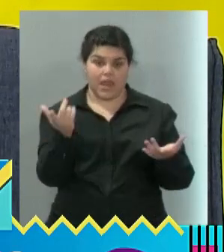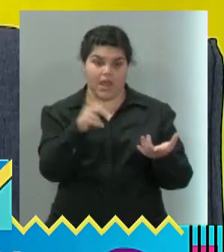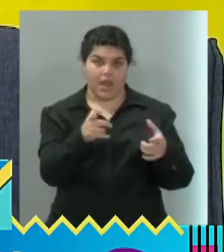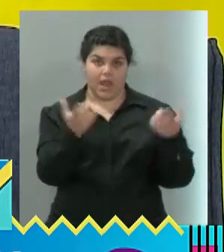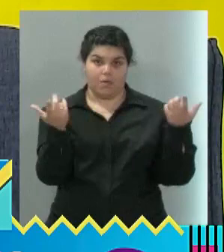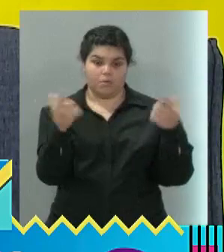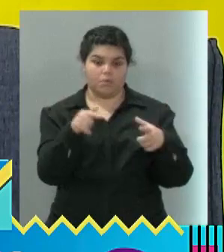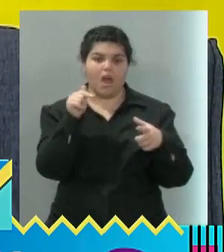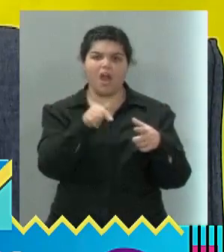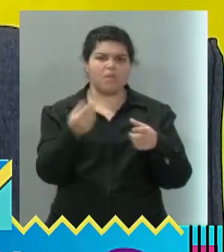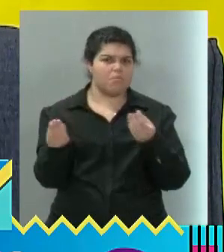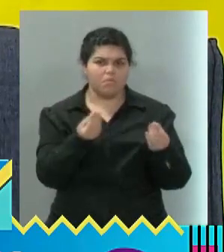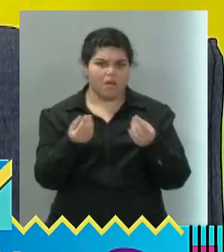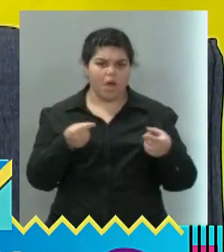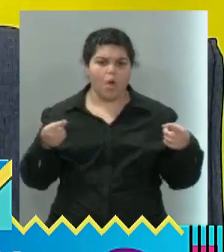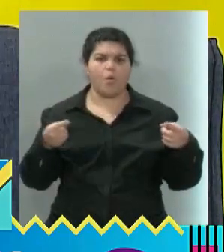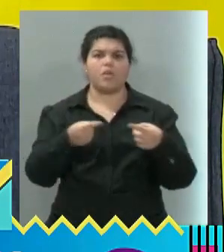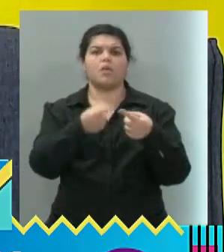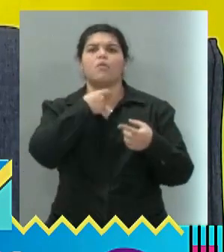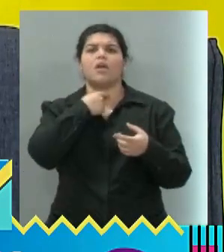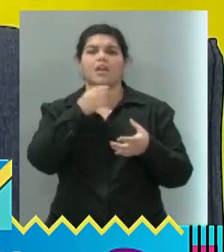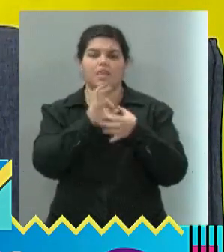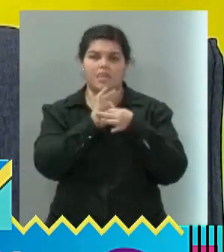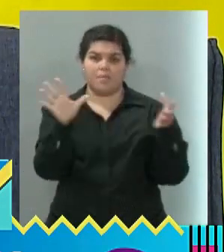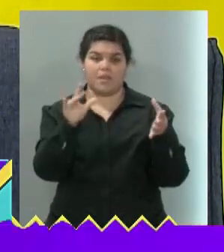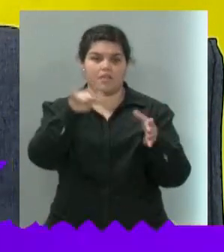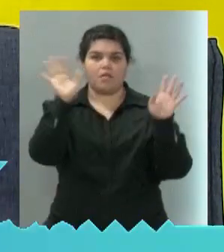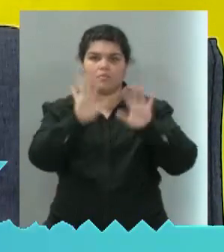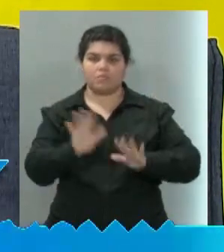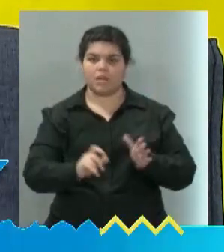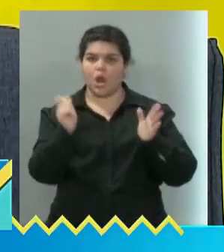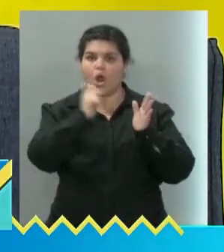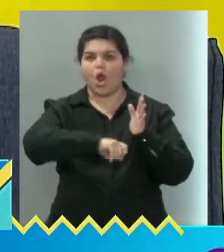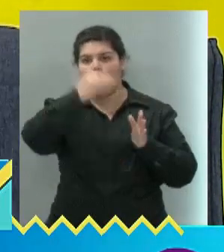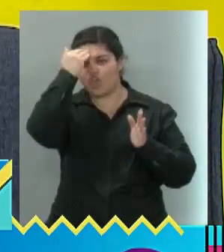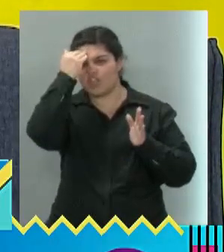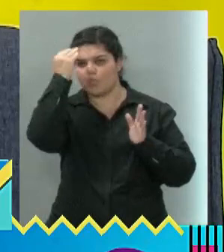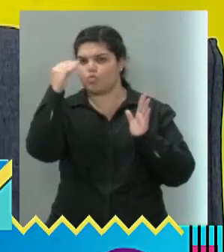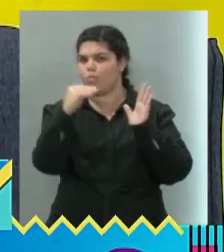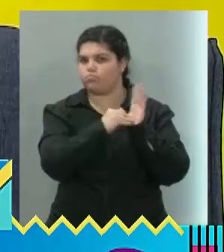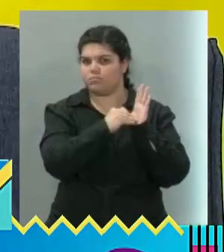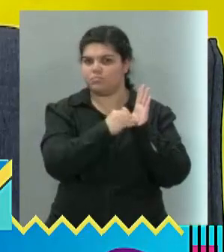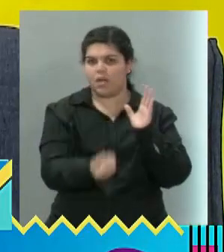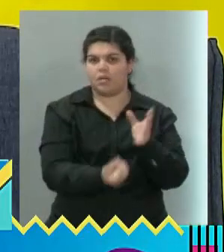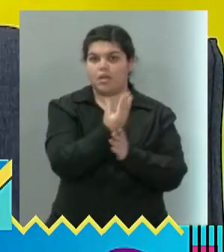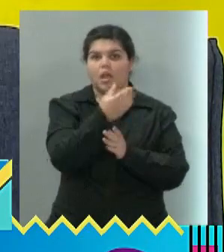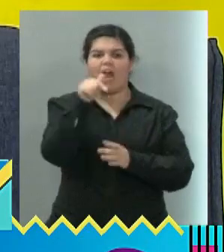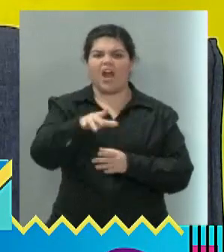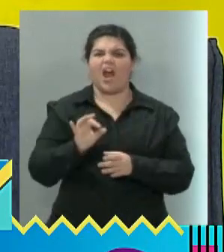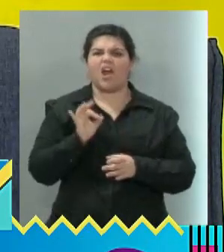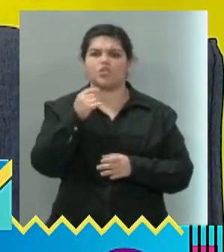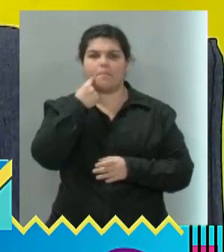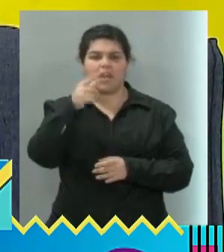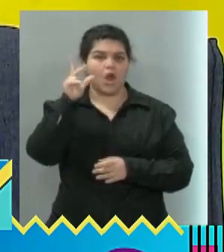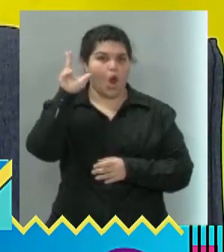objetivos declarar la independencia y elaborar una constitución. 1813, ¿por qué? Porque Napoleón ha